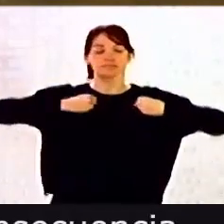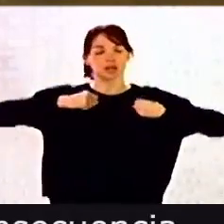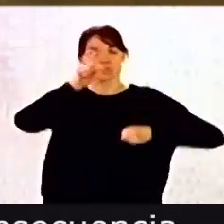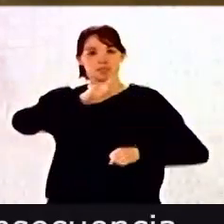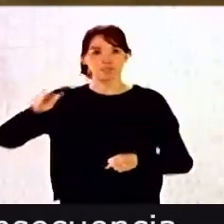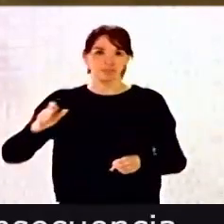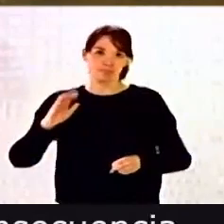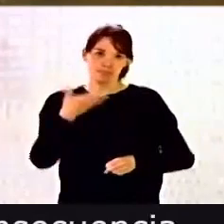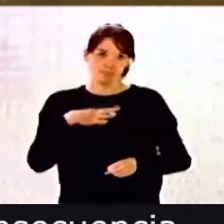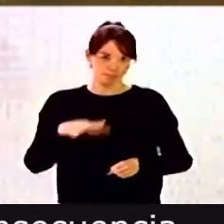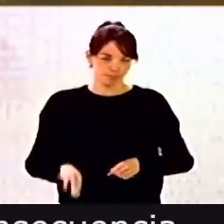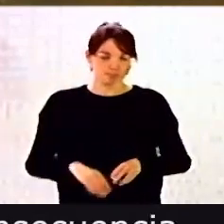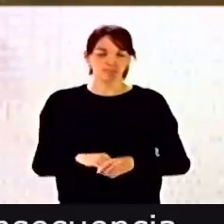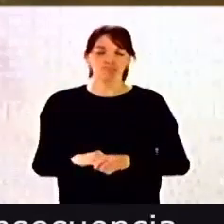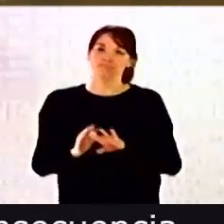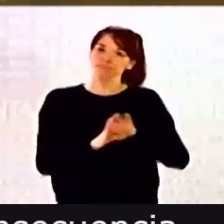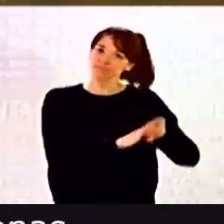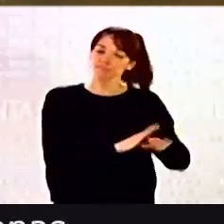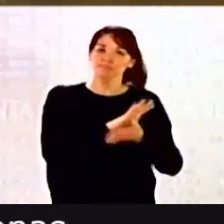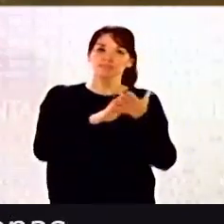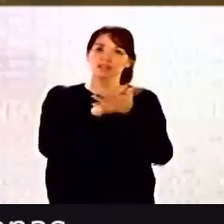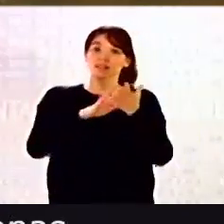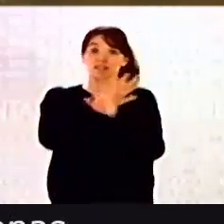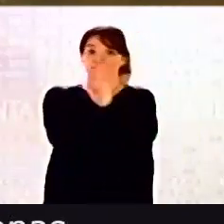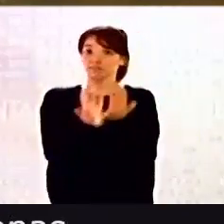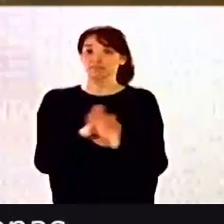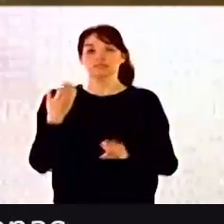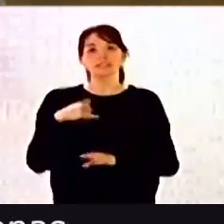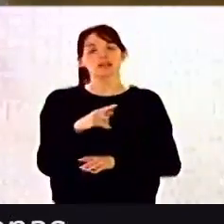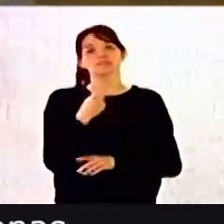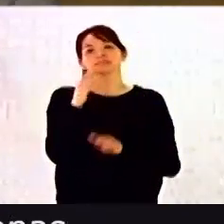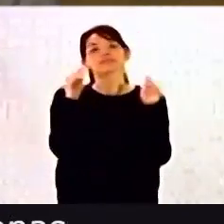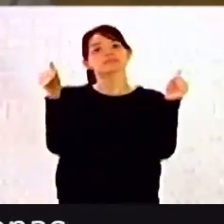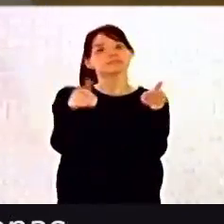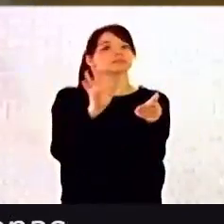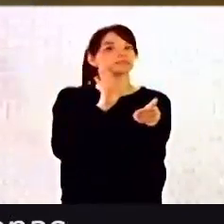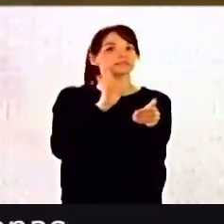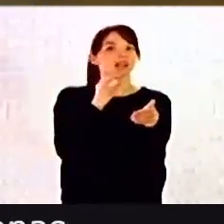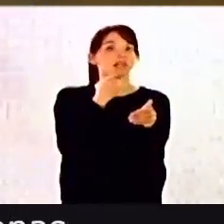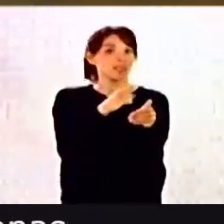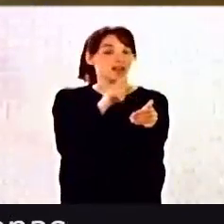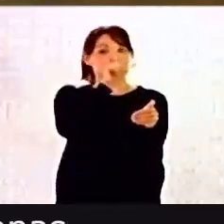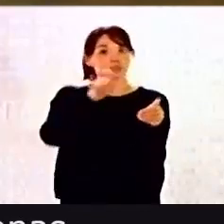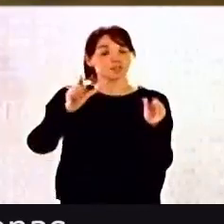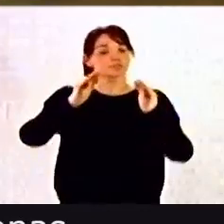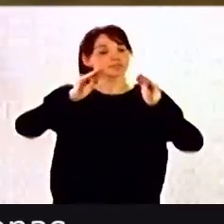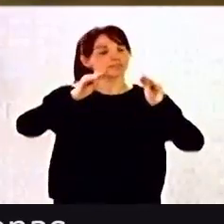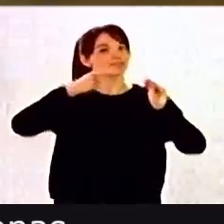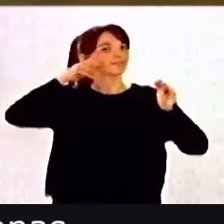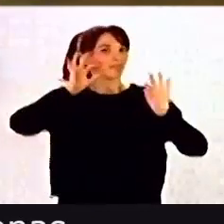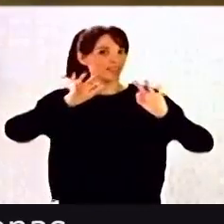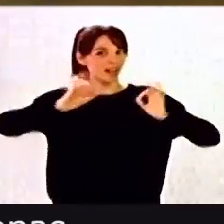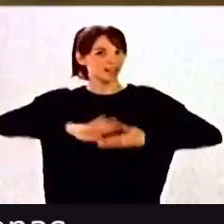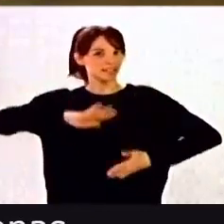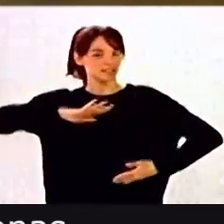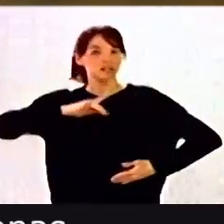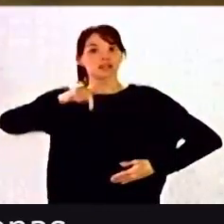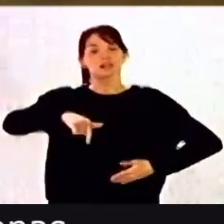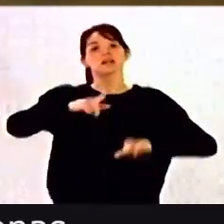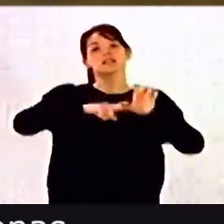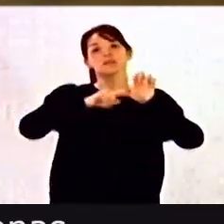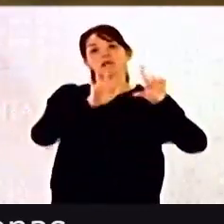personas. Termino refiriéndome a lo que le decía de la formación sanitaria especializada. En nuestra